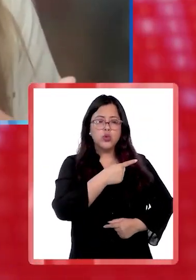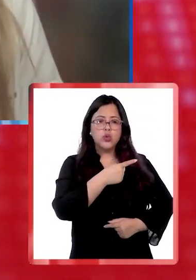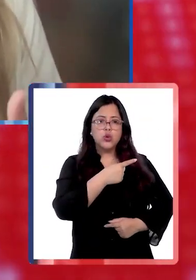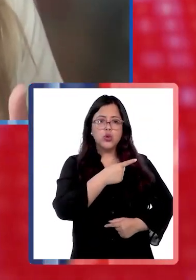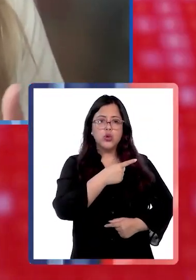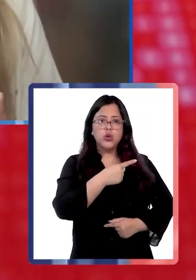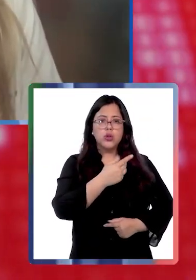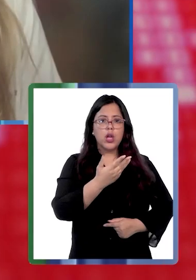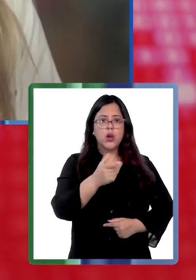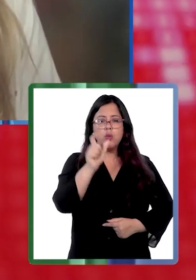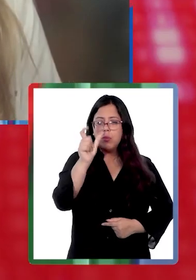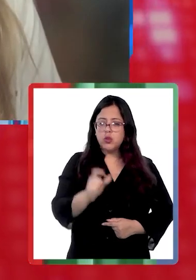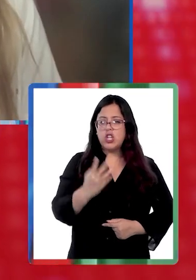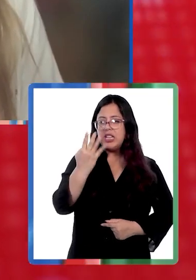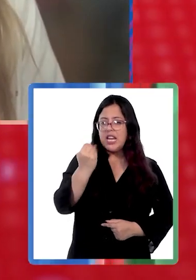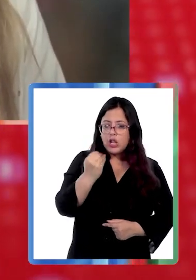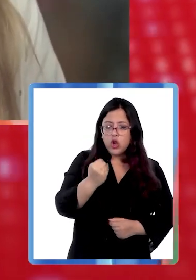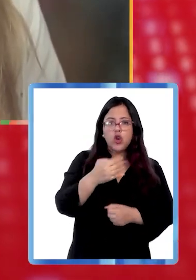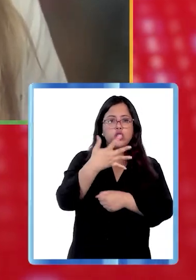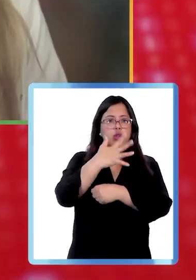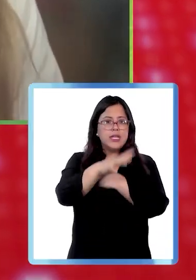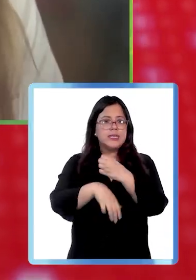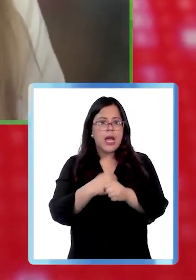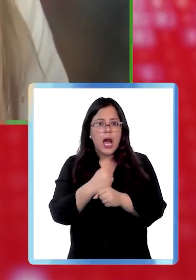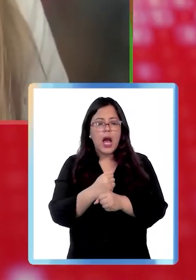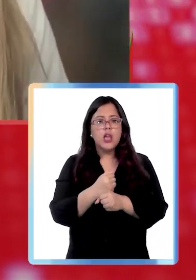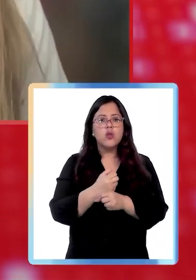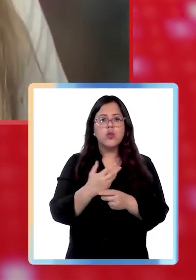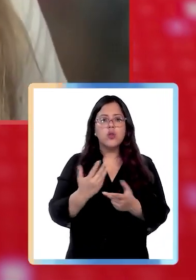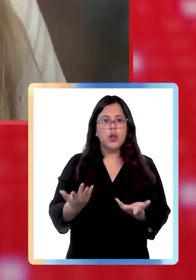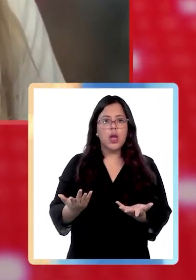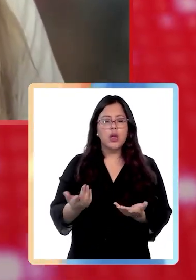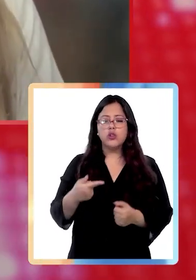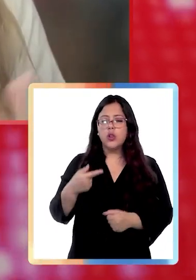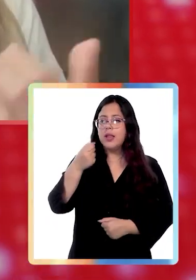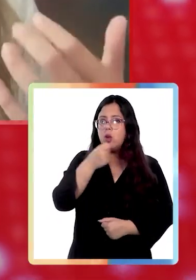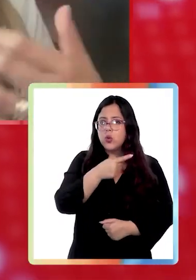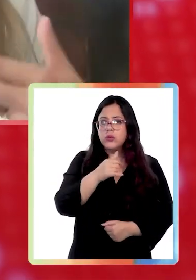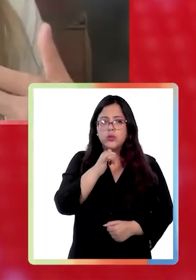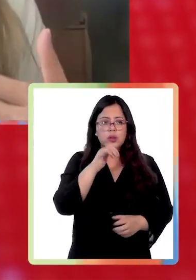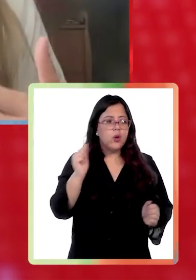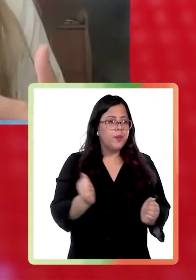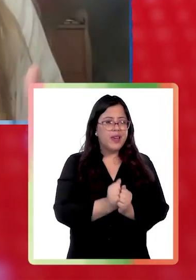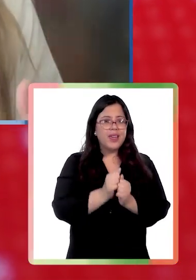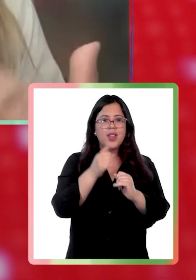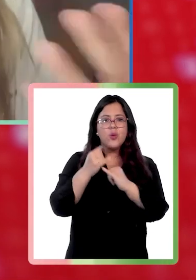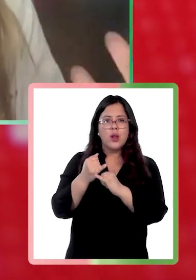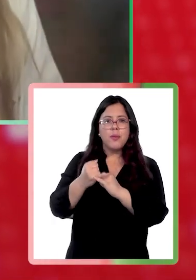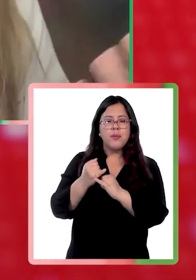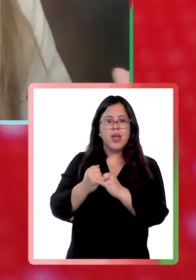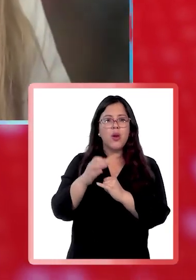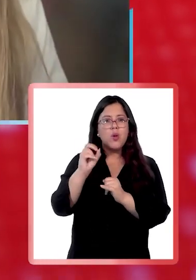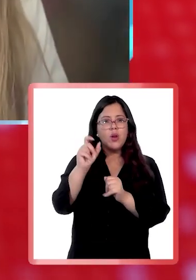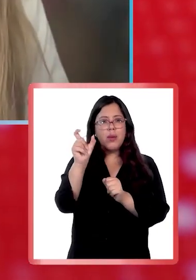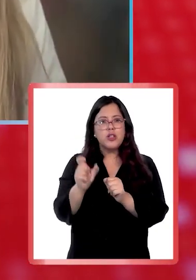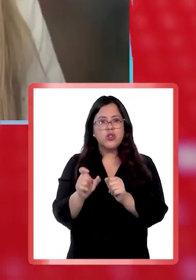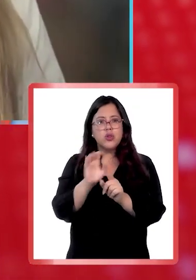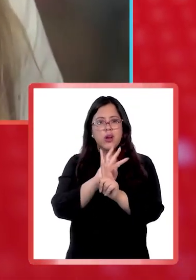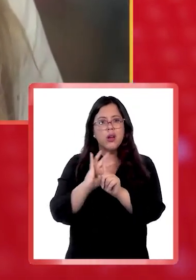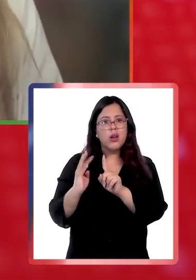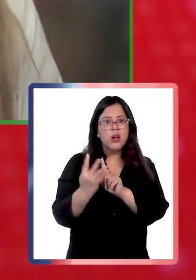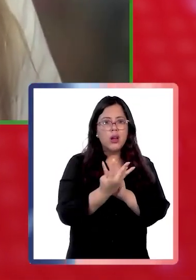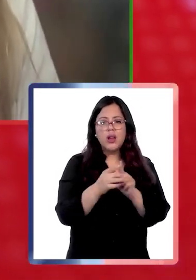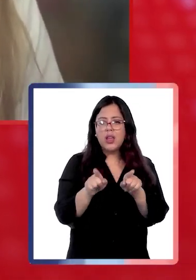denuncio como chico de 14, 15 años, chica de 14, 15 años, a un, no sé, compañero, amigo o